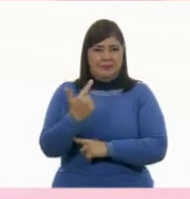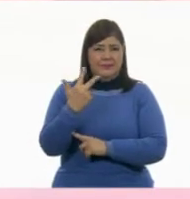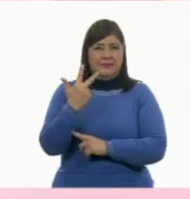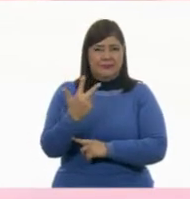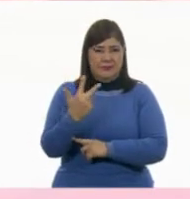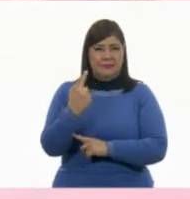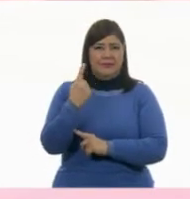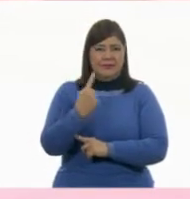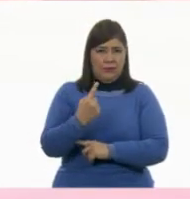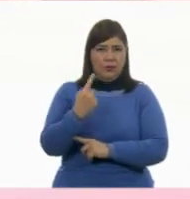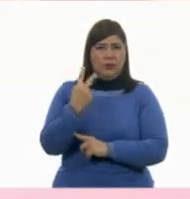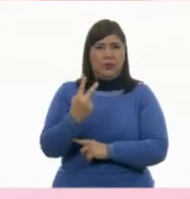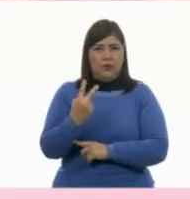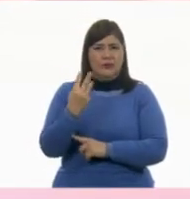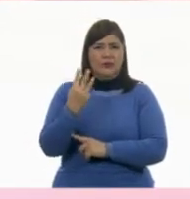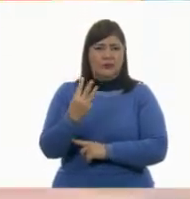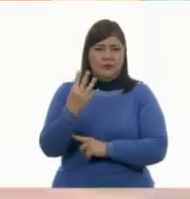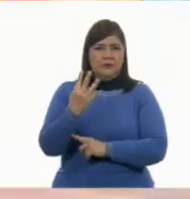1, 2, 3, 4, 5, 6, 7, 8 y